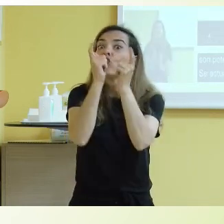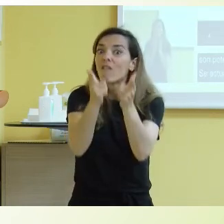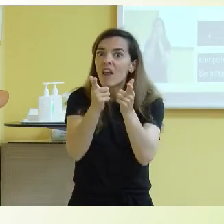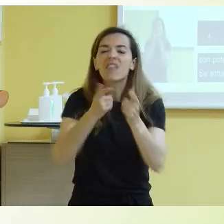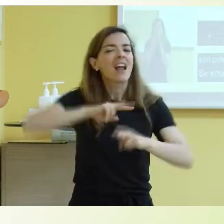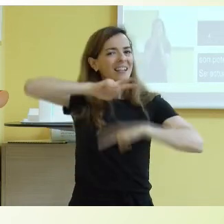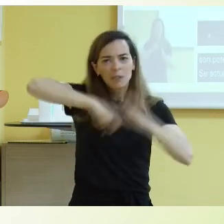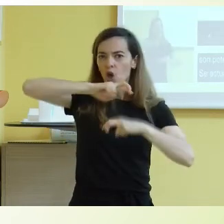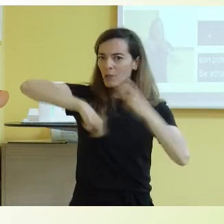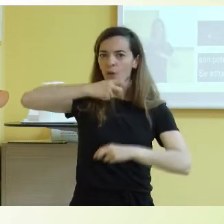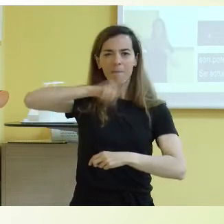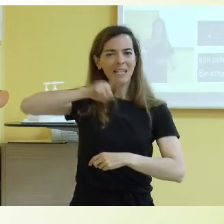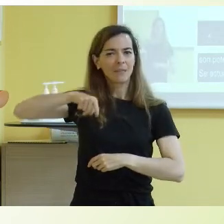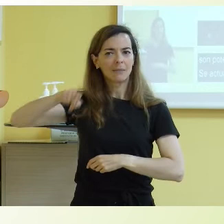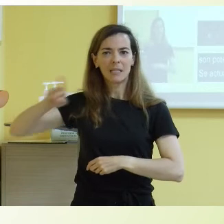mismas.